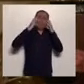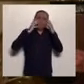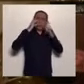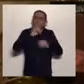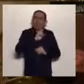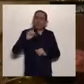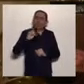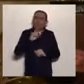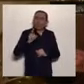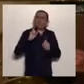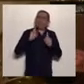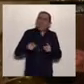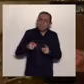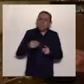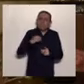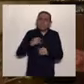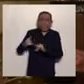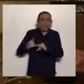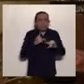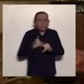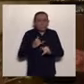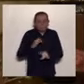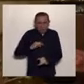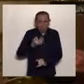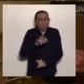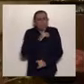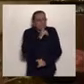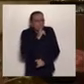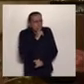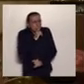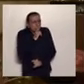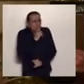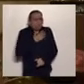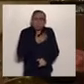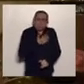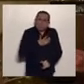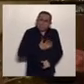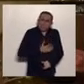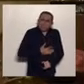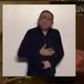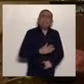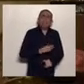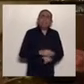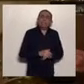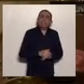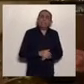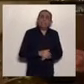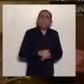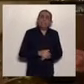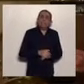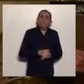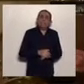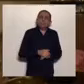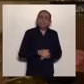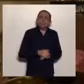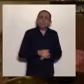sueños, sino que también su vida silenciosa, la de San José, lo lleva a